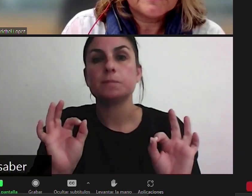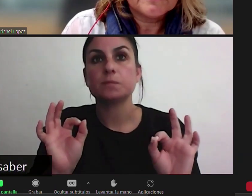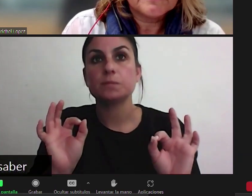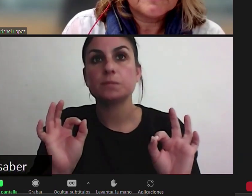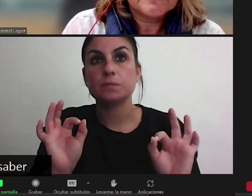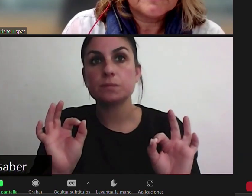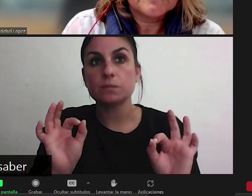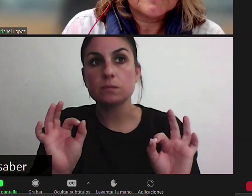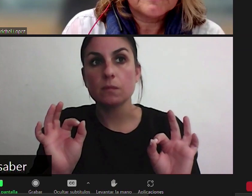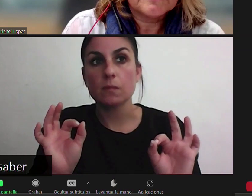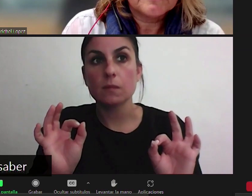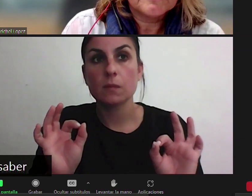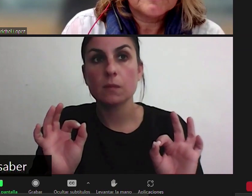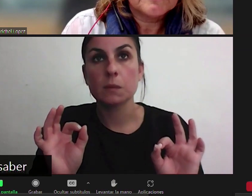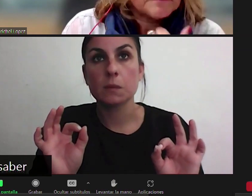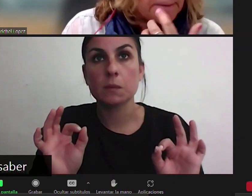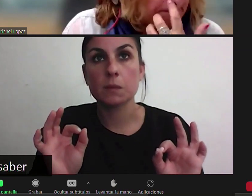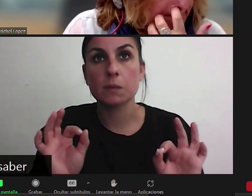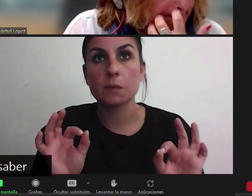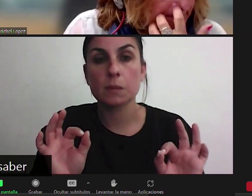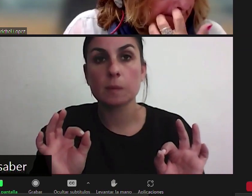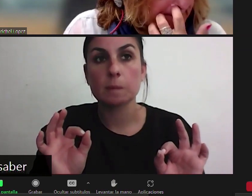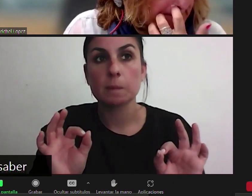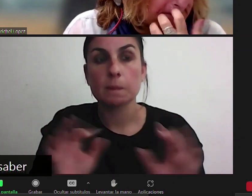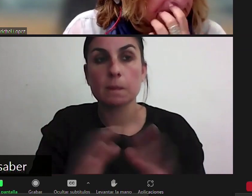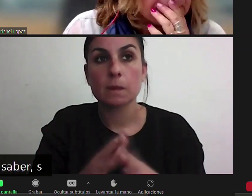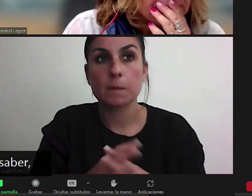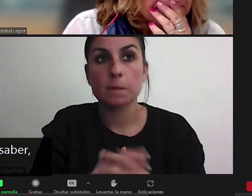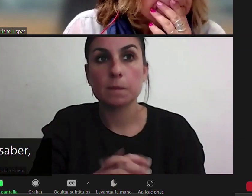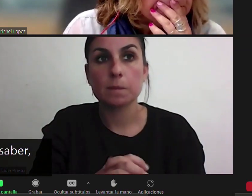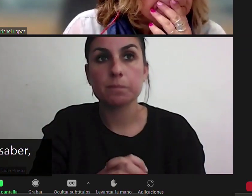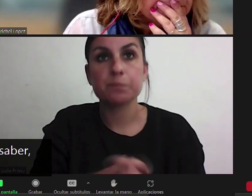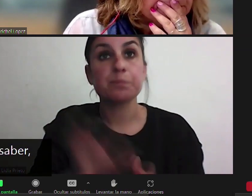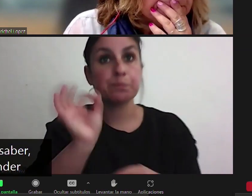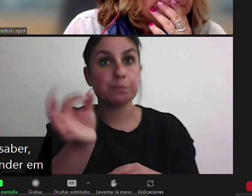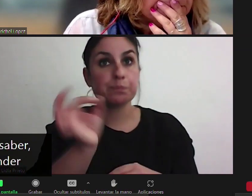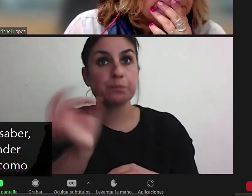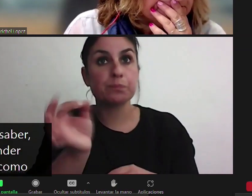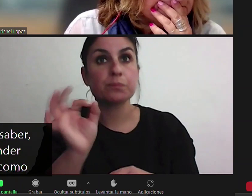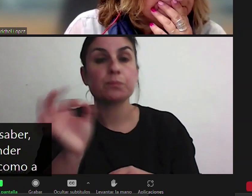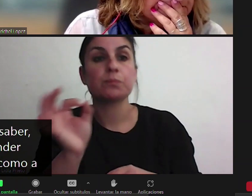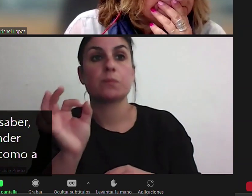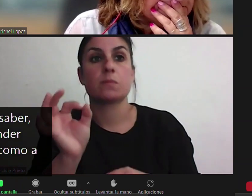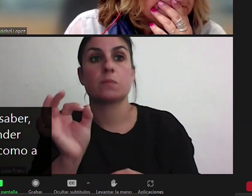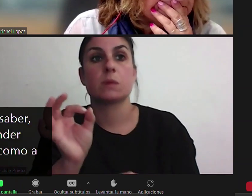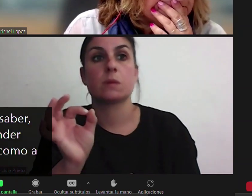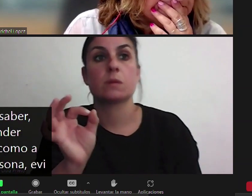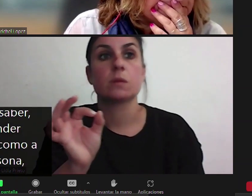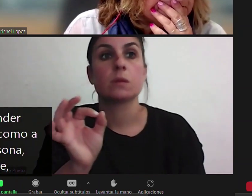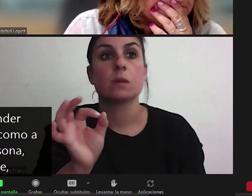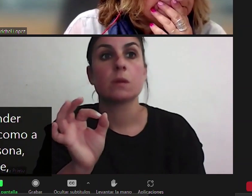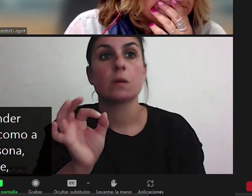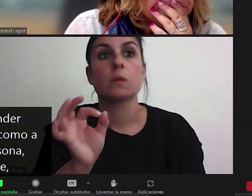en emergencias como a cualquier otra persona, evidentemente. Pero es verdad que hay unas características a la hora de poder relacionarse